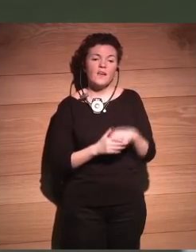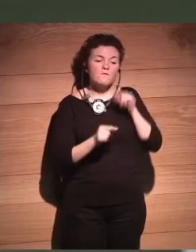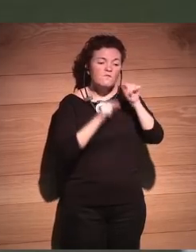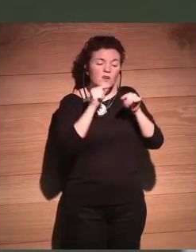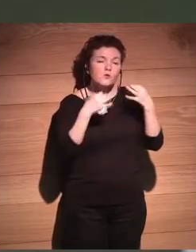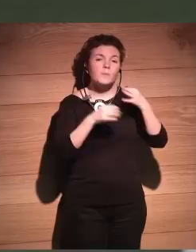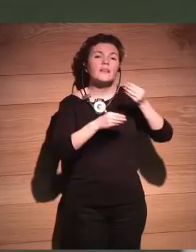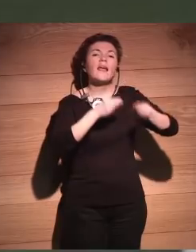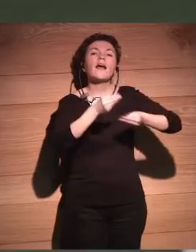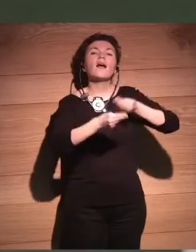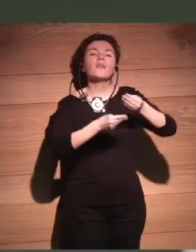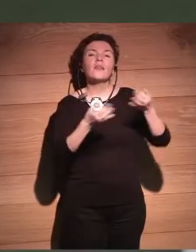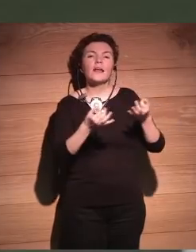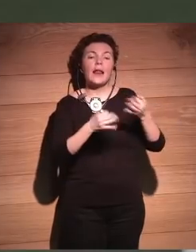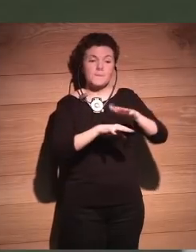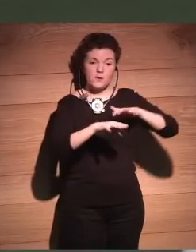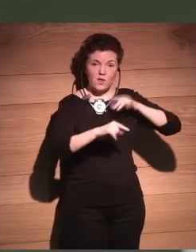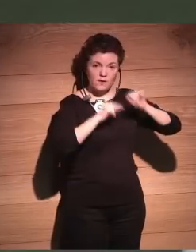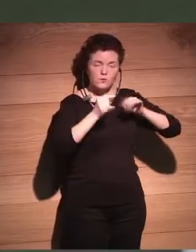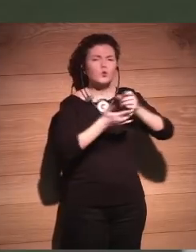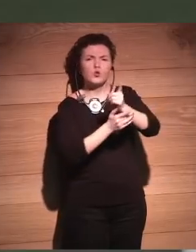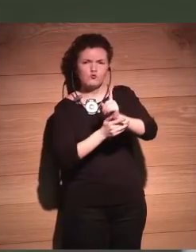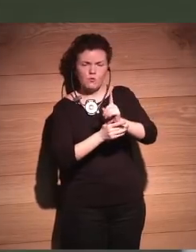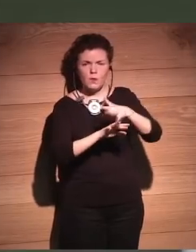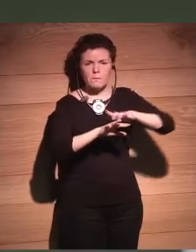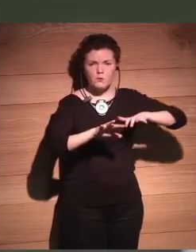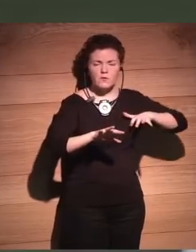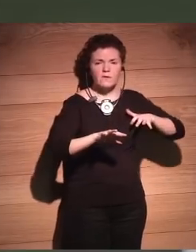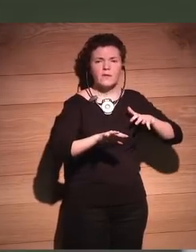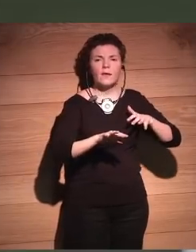virus normalmente, la mayoría de ellos, no todos,